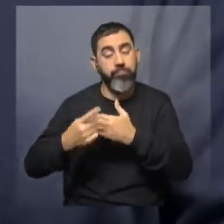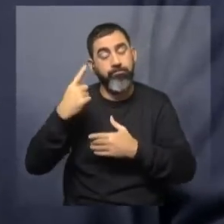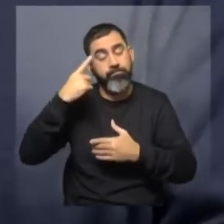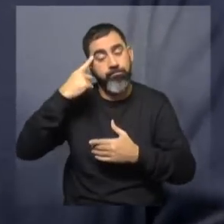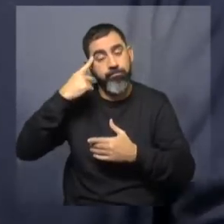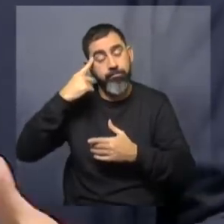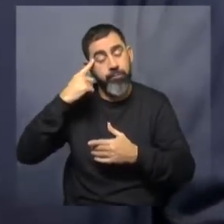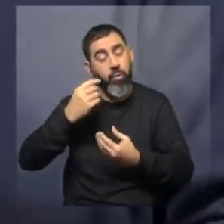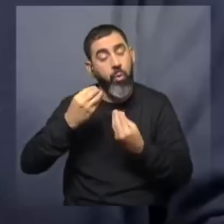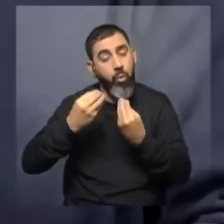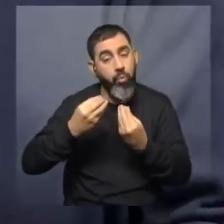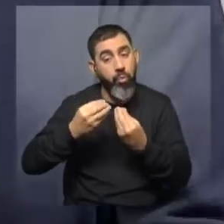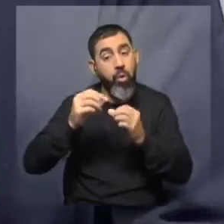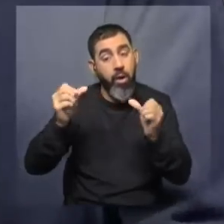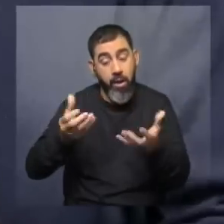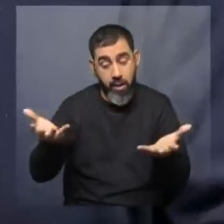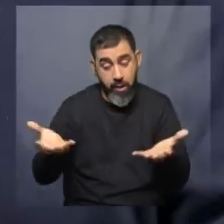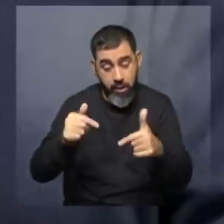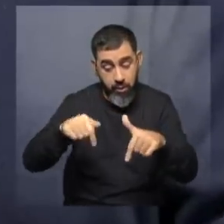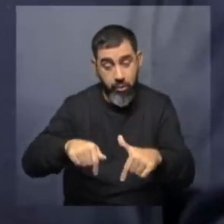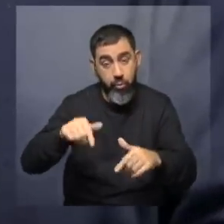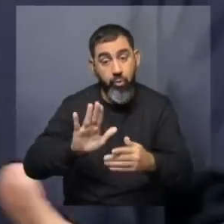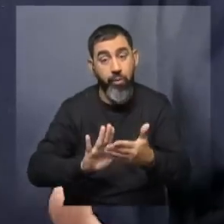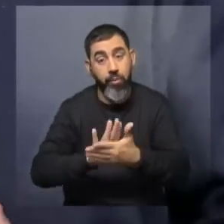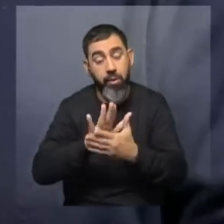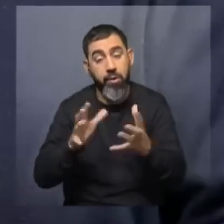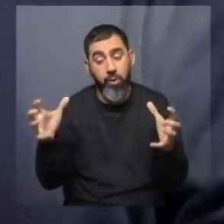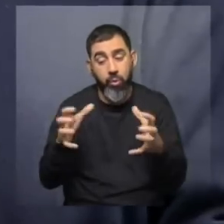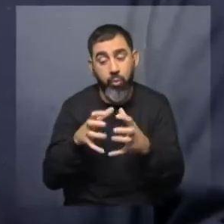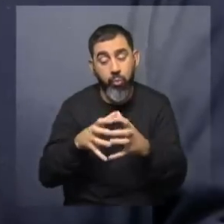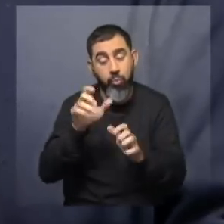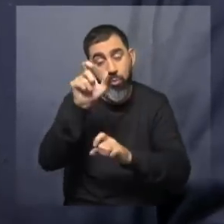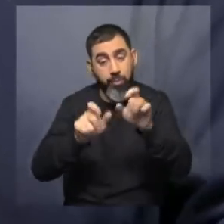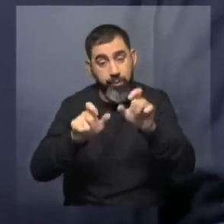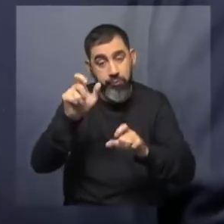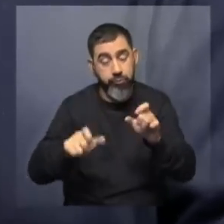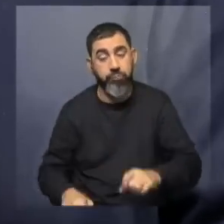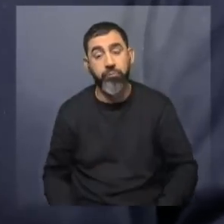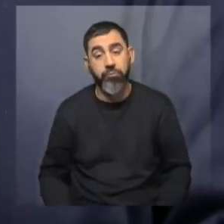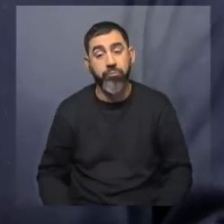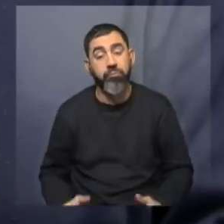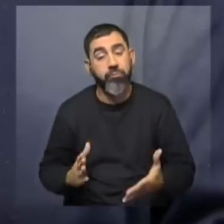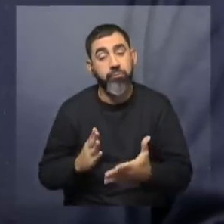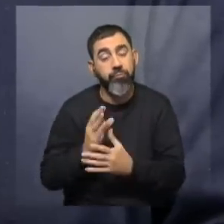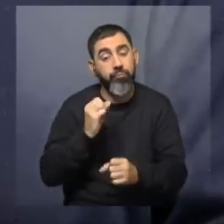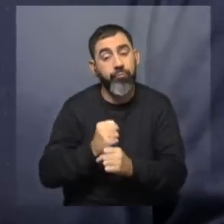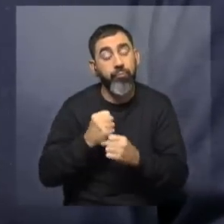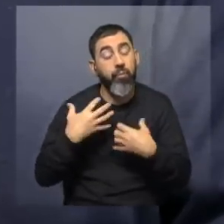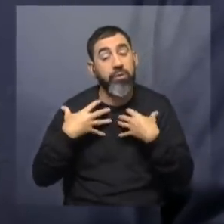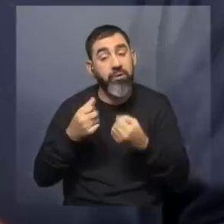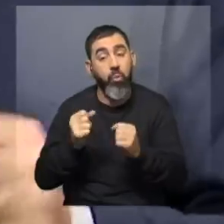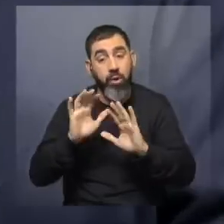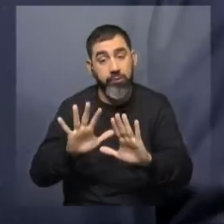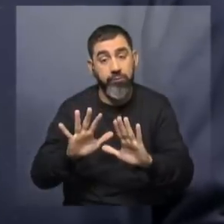pensar efectivamente como lo vamos a hacer hoy esta variada con un conjunto de actores Y como siempre lo ha hecho los trabajadores la salud Porque